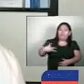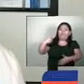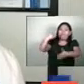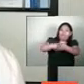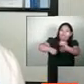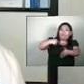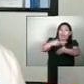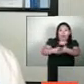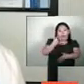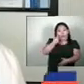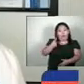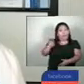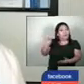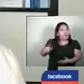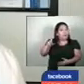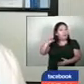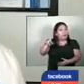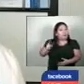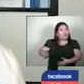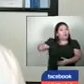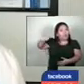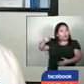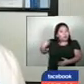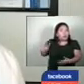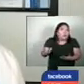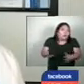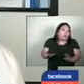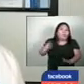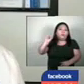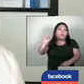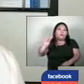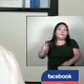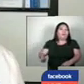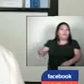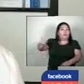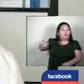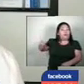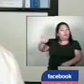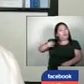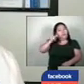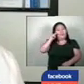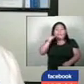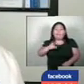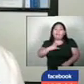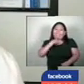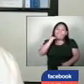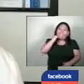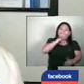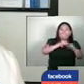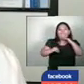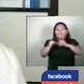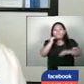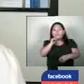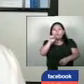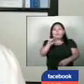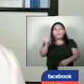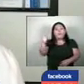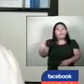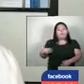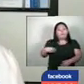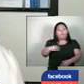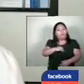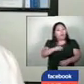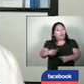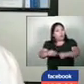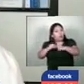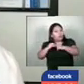el año pasado, prácticamente por dos años esto y esto ahorita hay mucha frustración. El médico pediatra Ilan Shapiro dijo